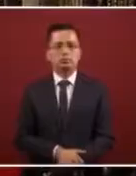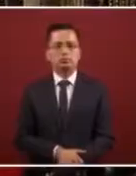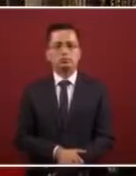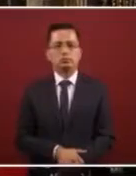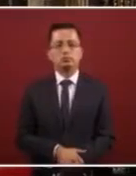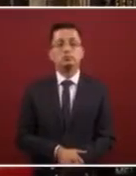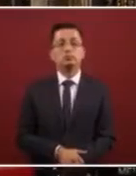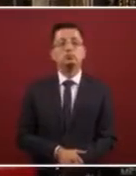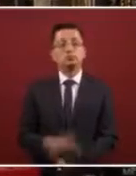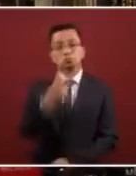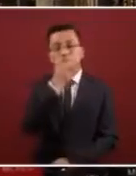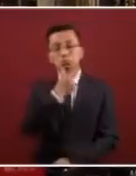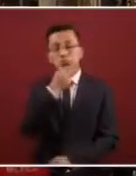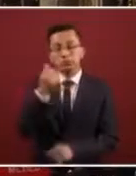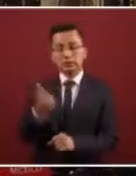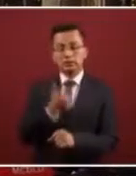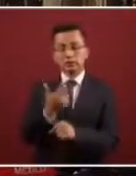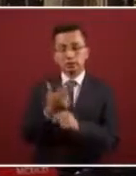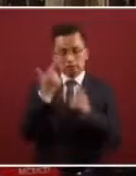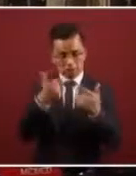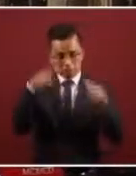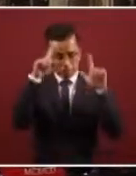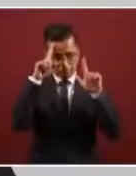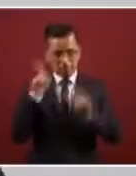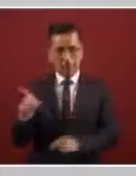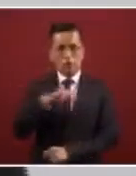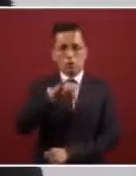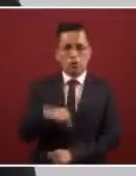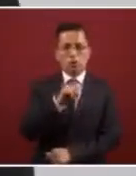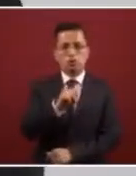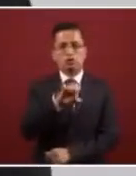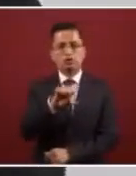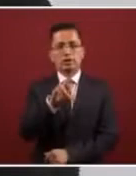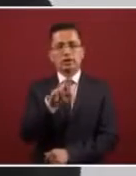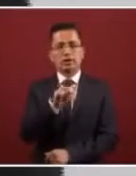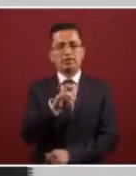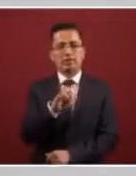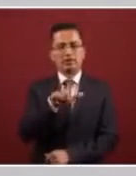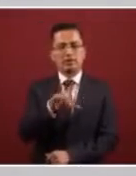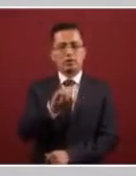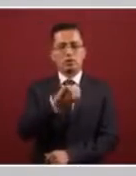El secretario de Marina, almirante José Rafael Ojeda Durán.